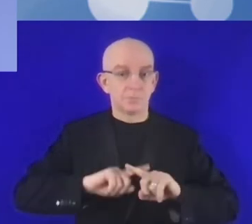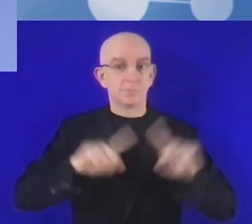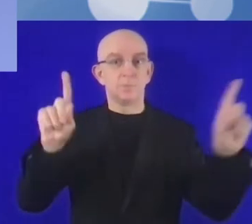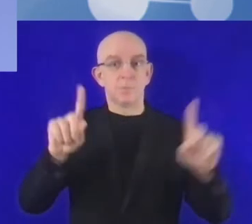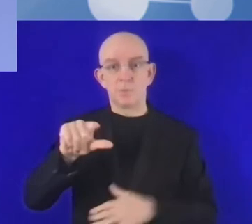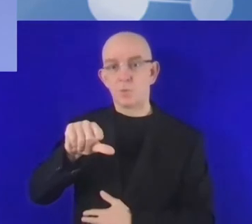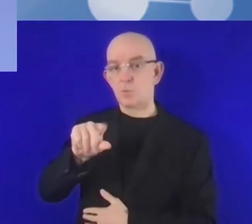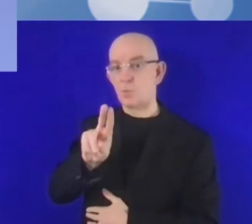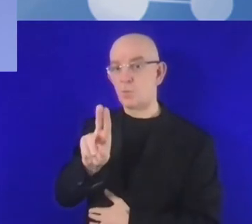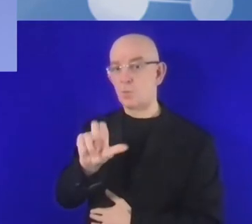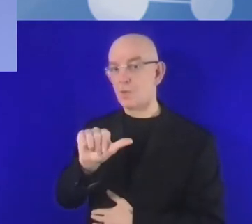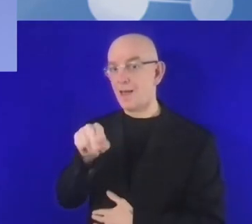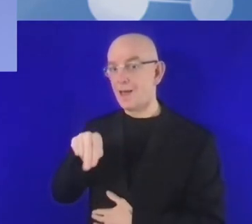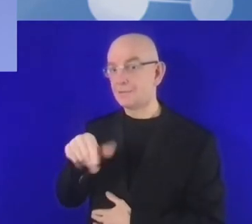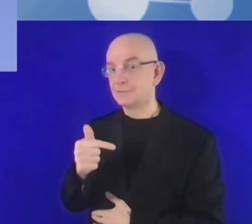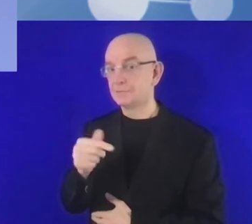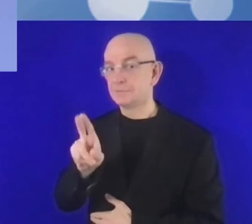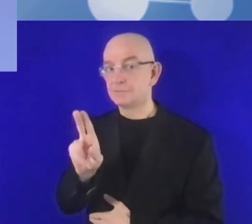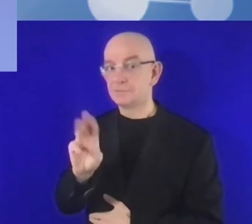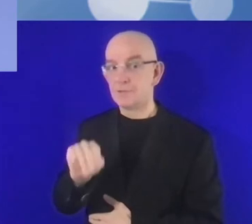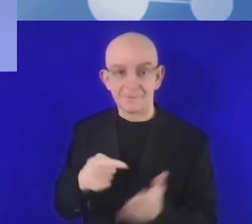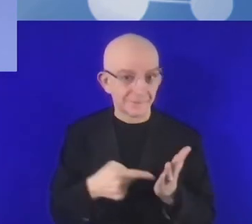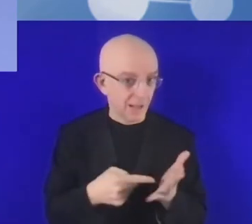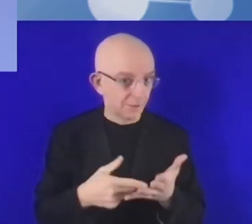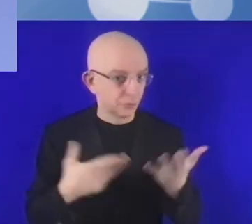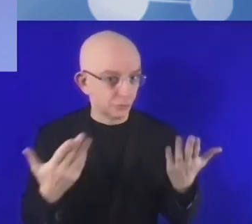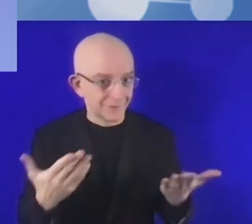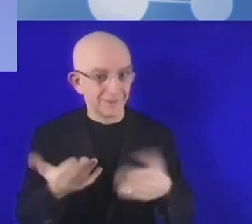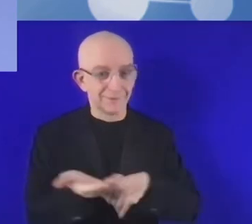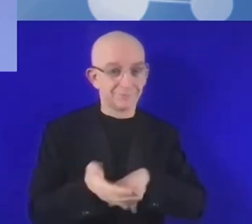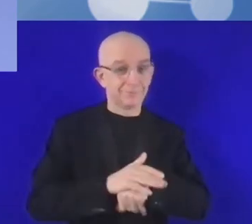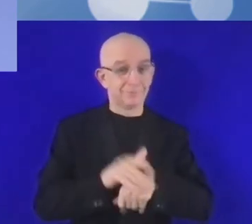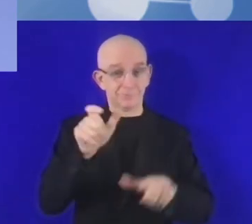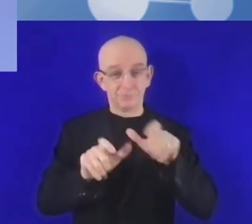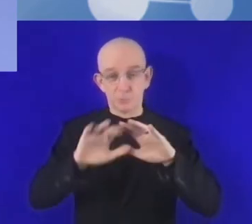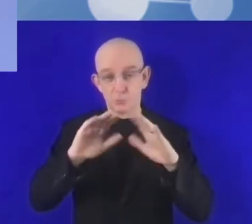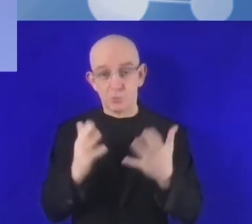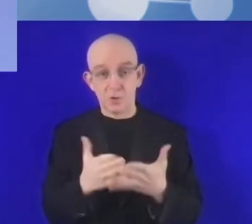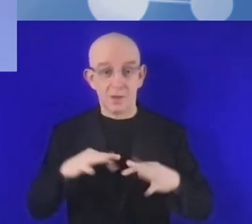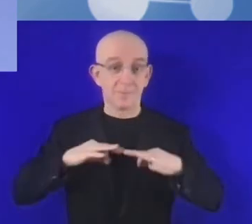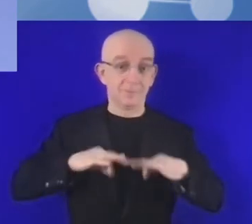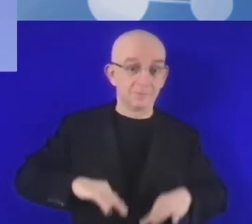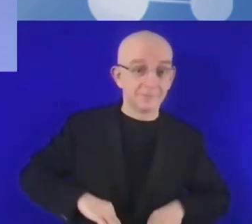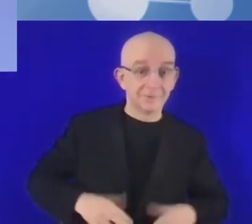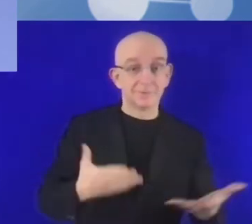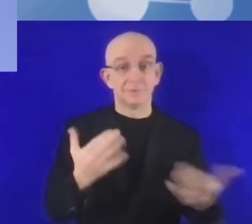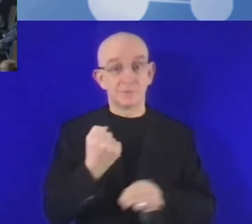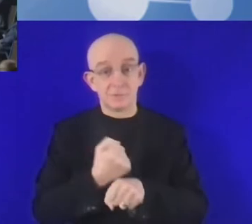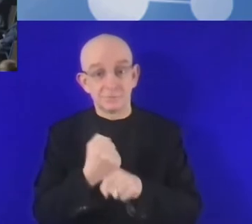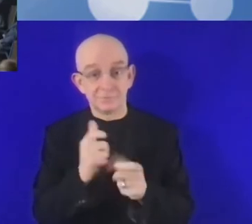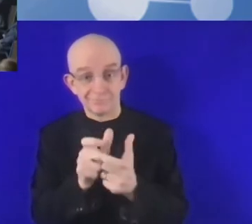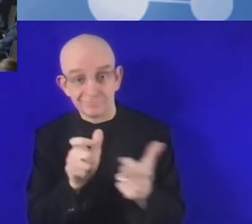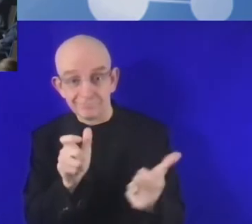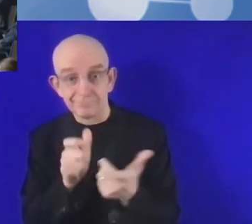del futuro, incluidas las tecnologías cuánticas. Escucharemos las opiniones de todo el mundo,